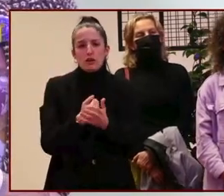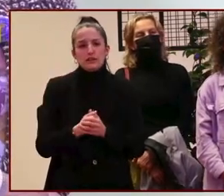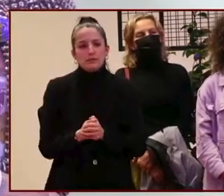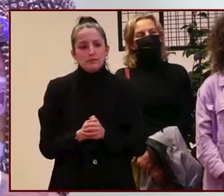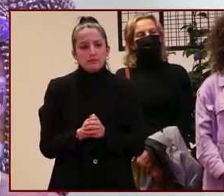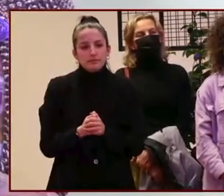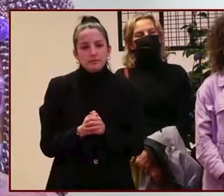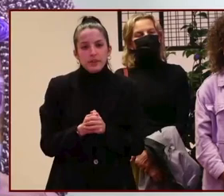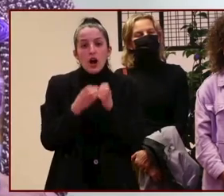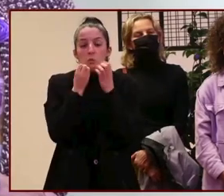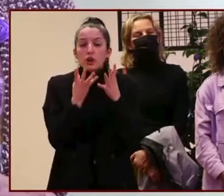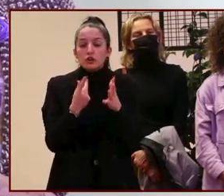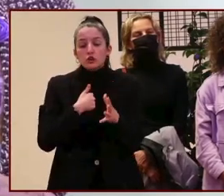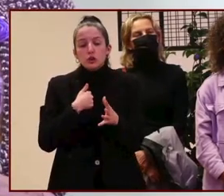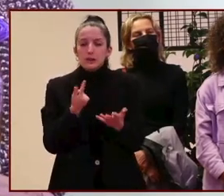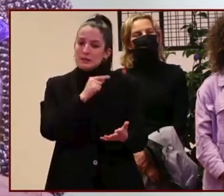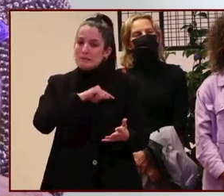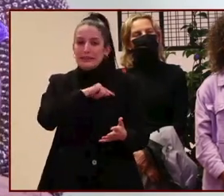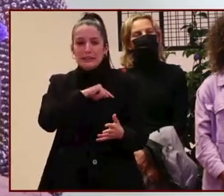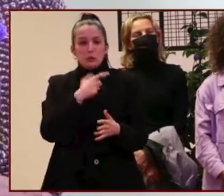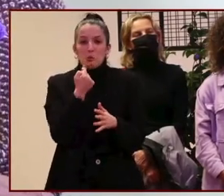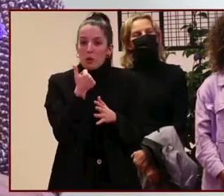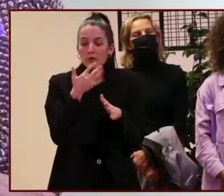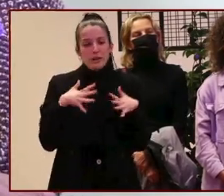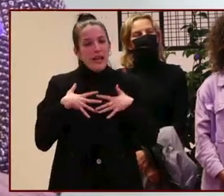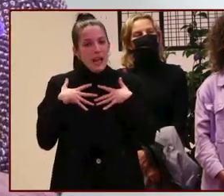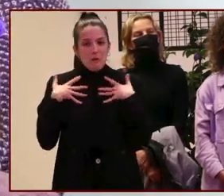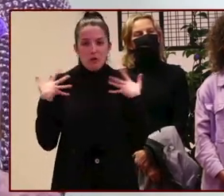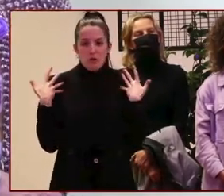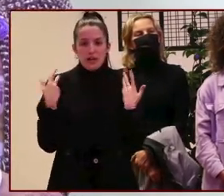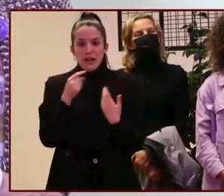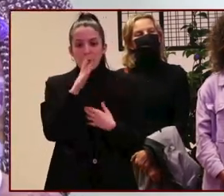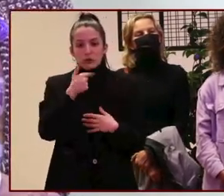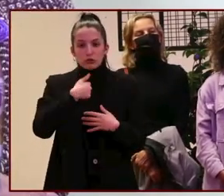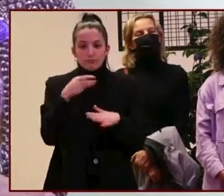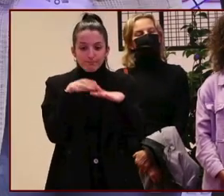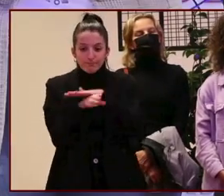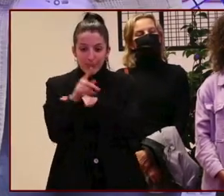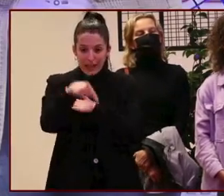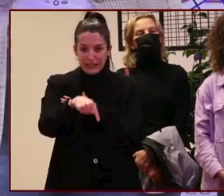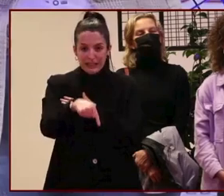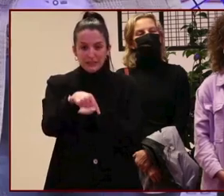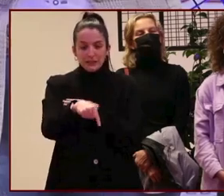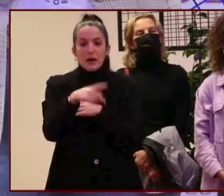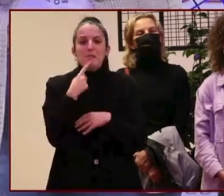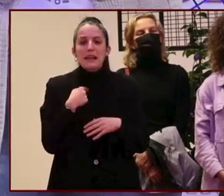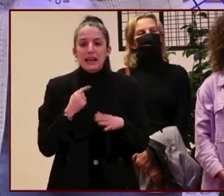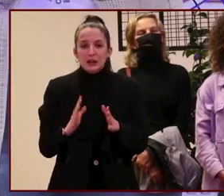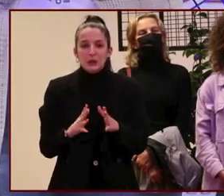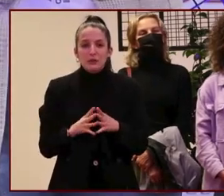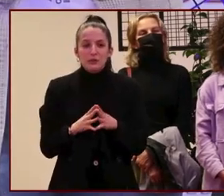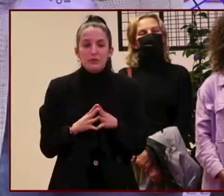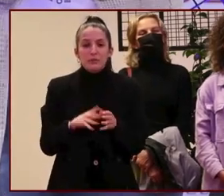tienes que permitirme que me emocione un poco porque cuando entré aquí me dijeron